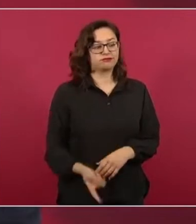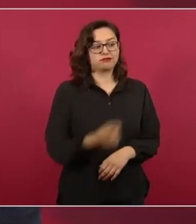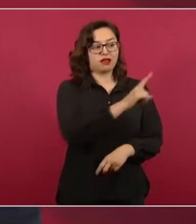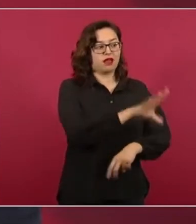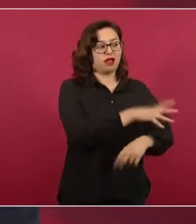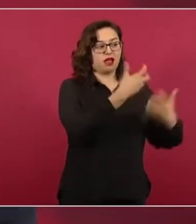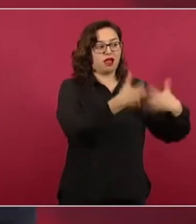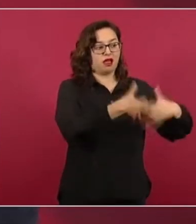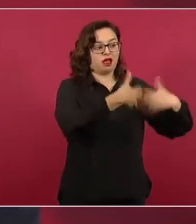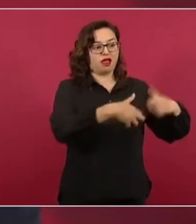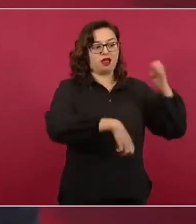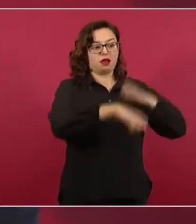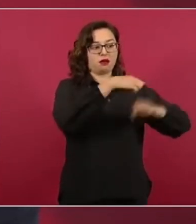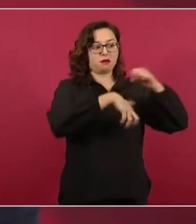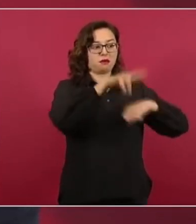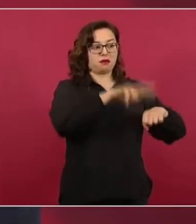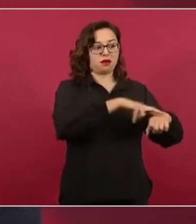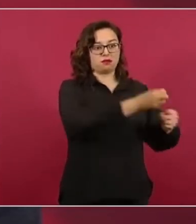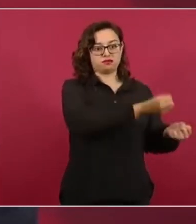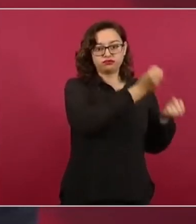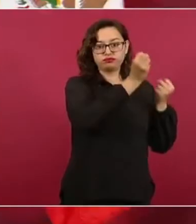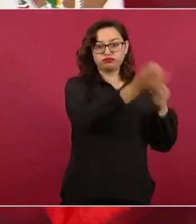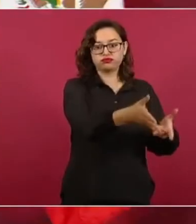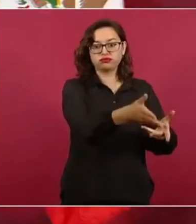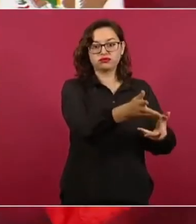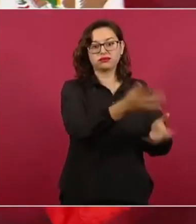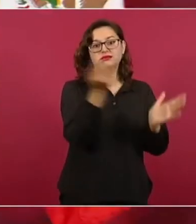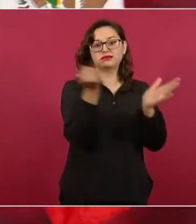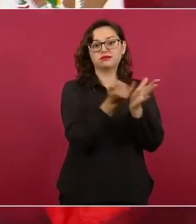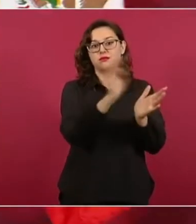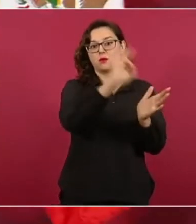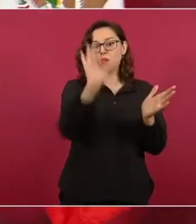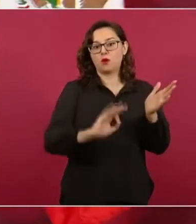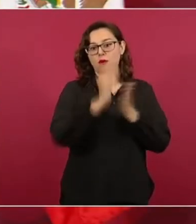y que proporcionalmente pagan